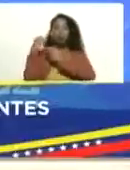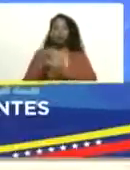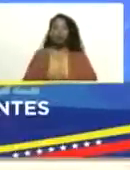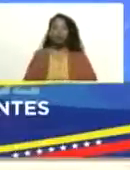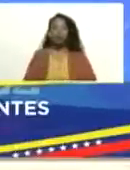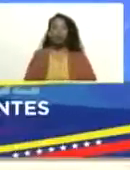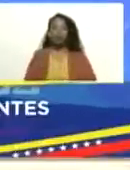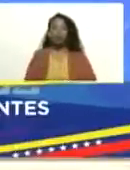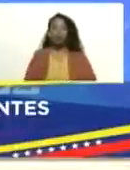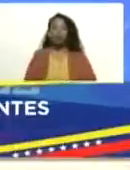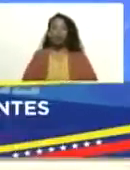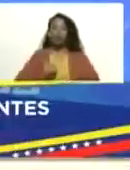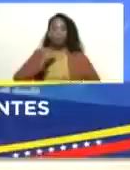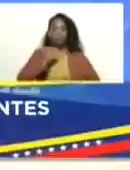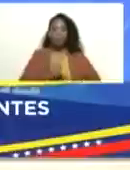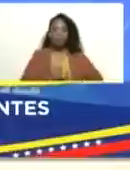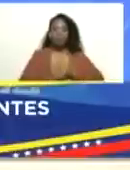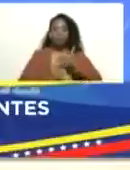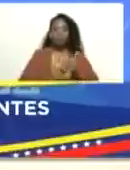dar los pasos